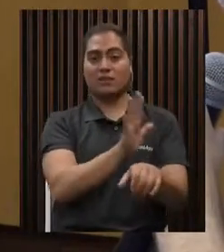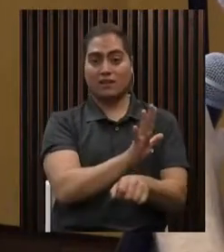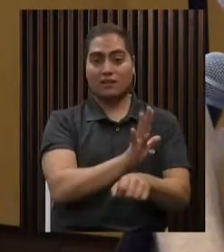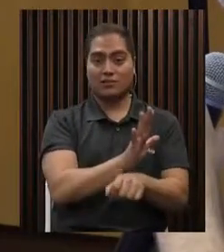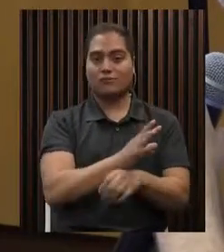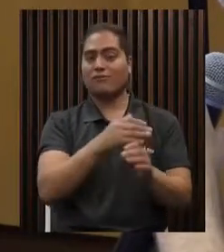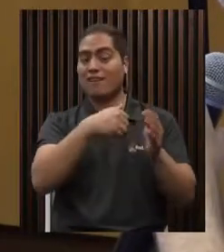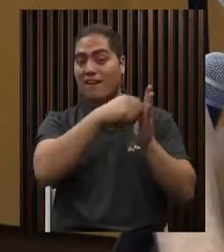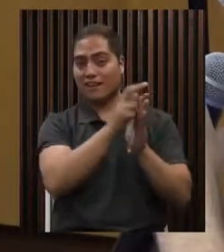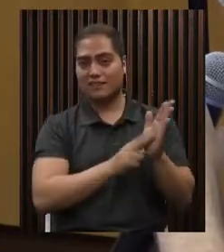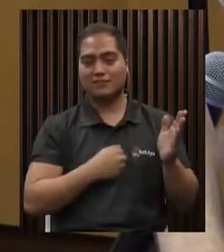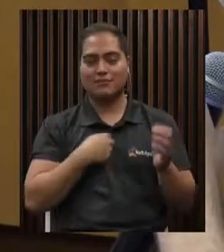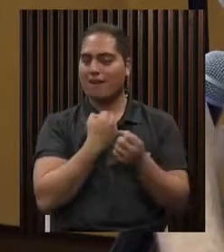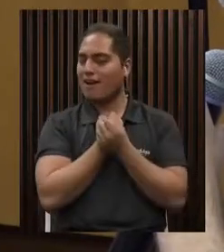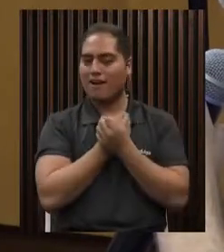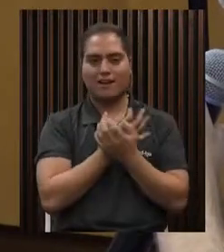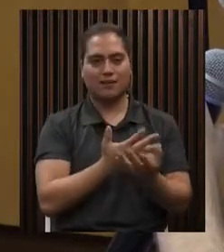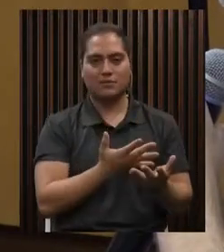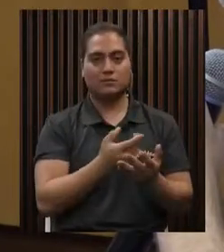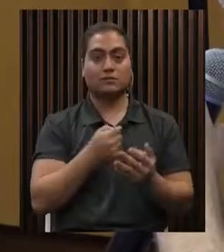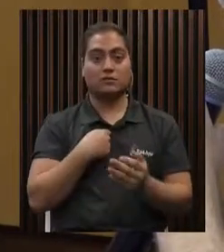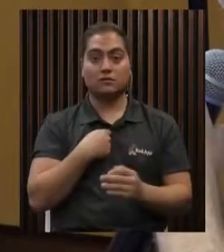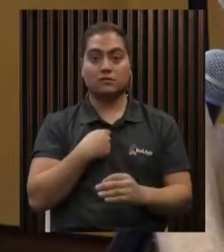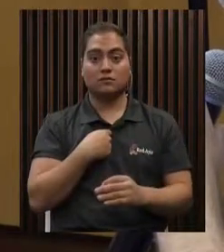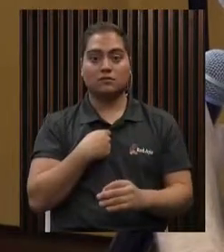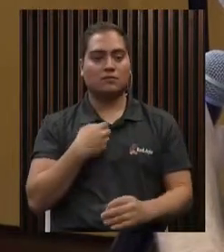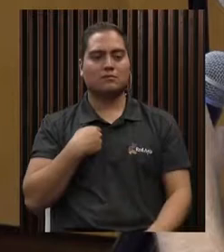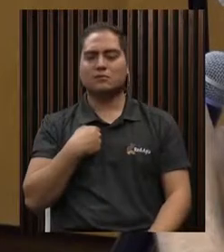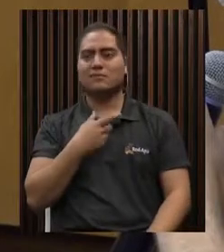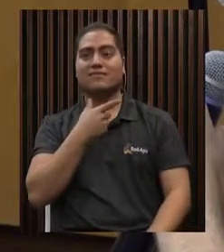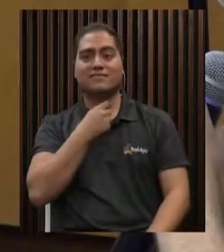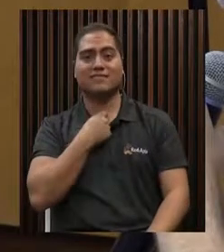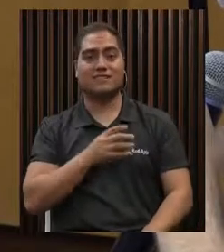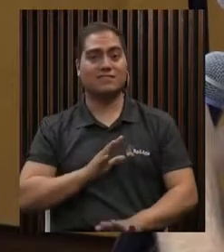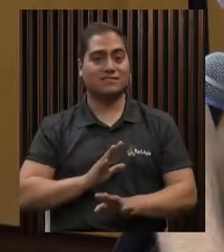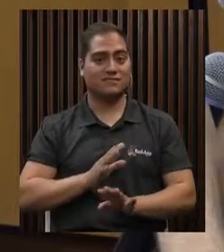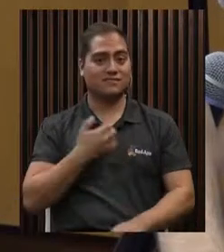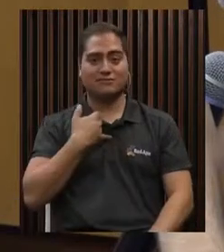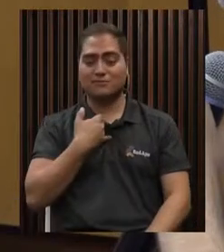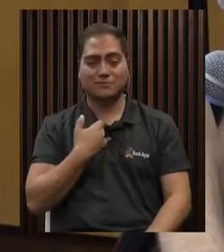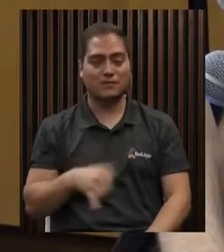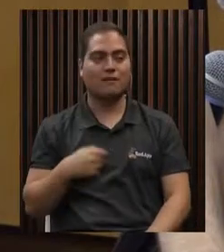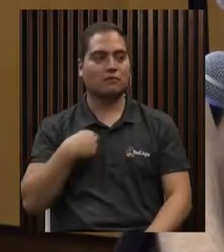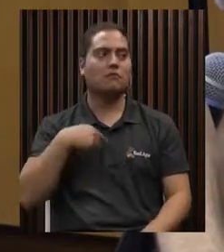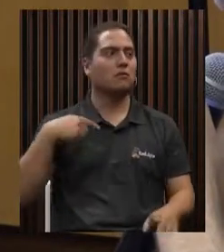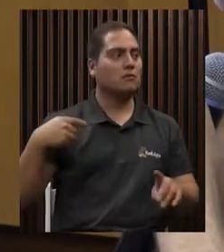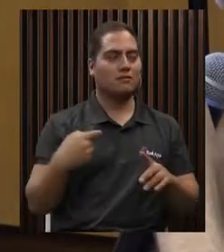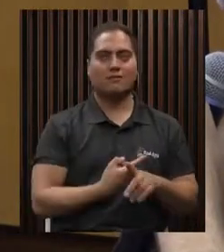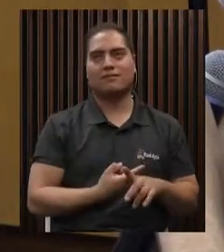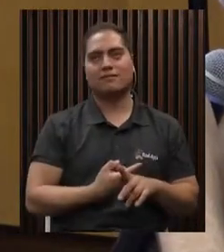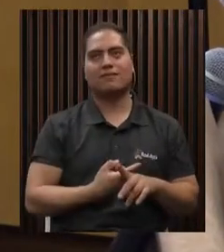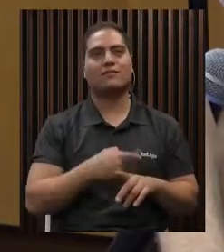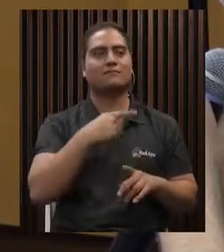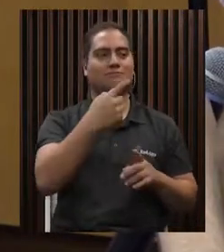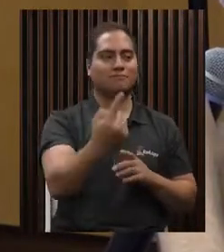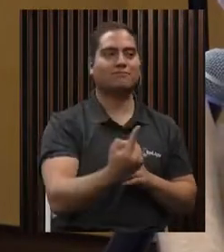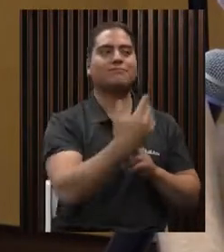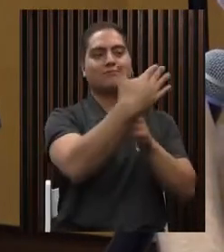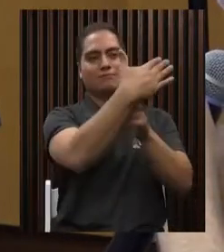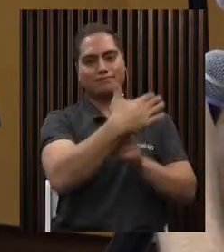porque claro, no quería, tenía mucho miedo de que me volviesen a discriminar, tenía mucho miedo de que las